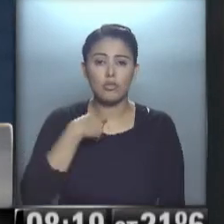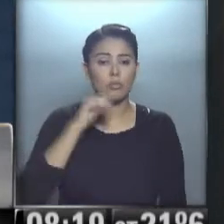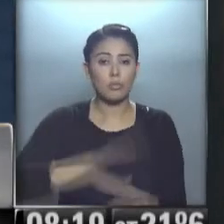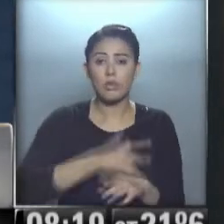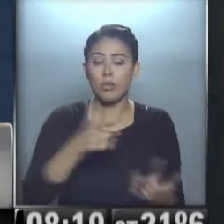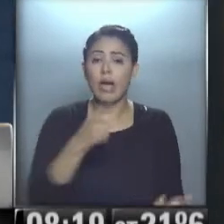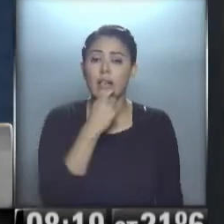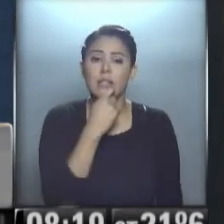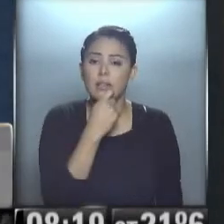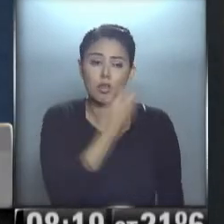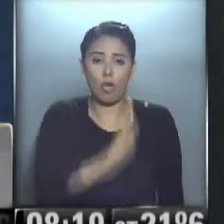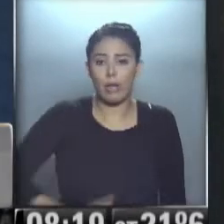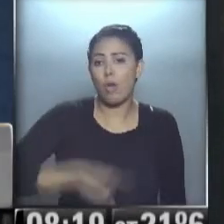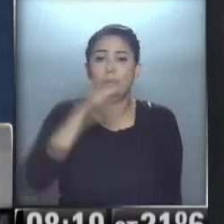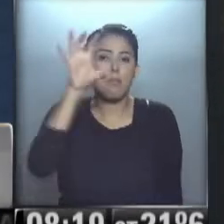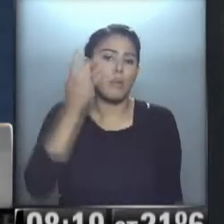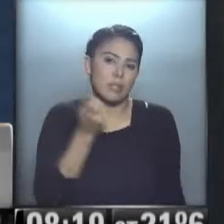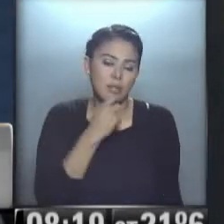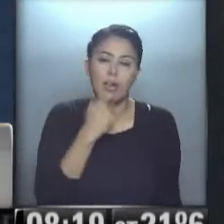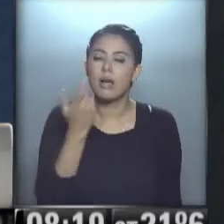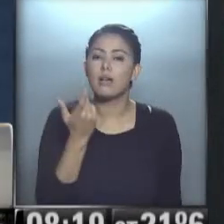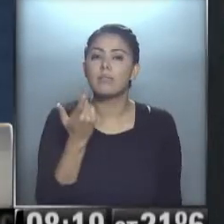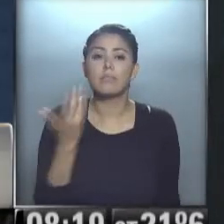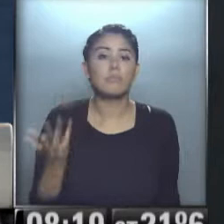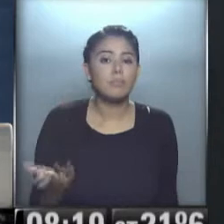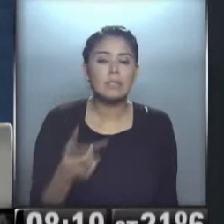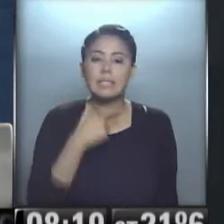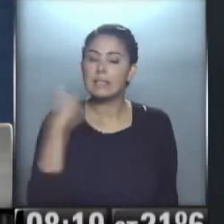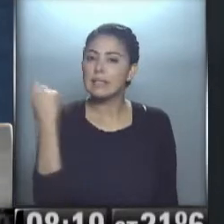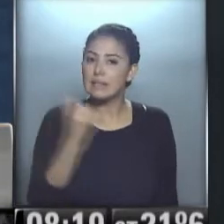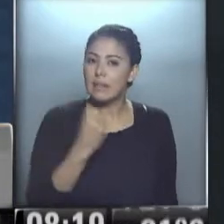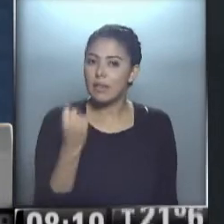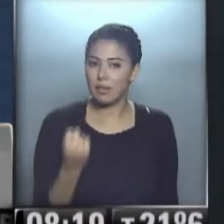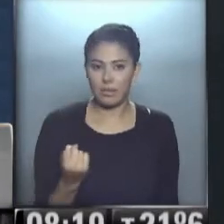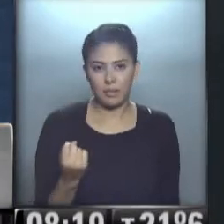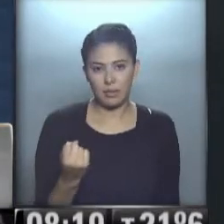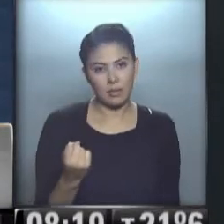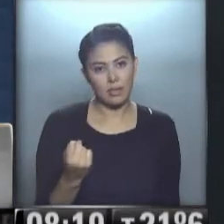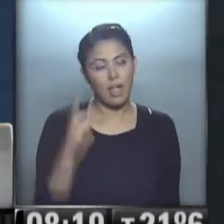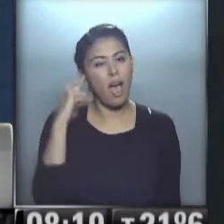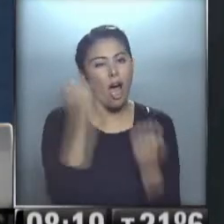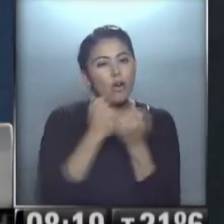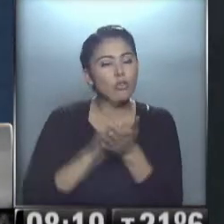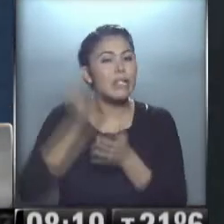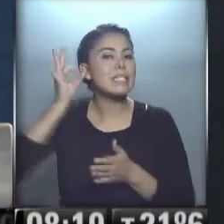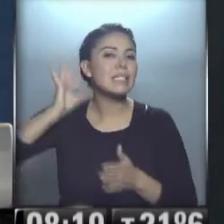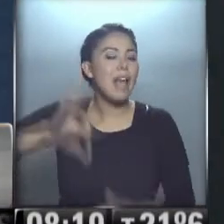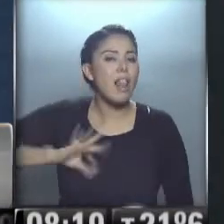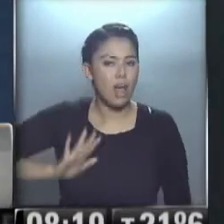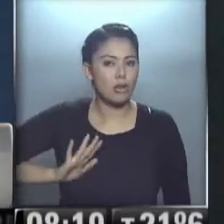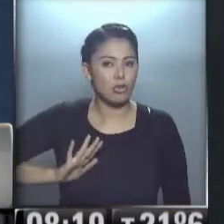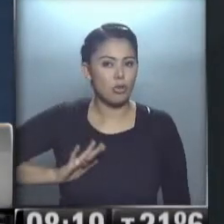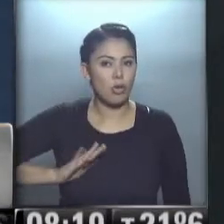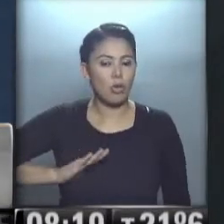irresponsable un gobernador de una provincia que pretenda generar un acuerdo salarial por sobre